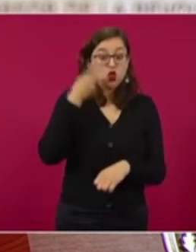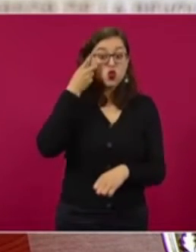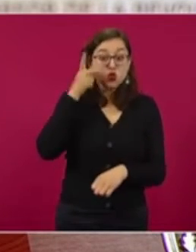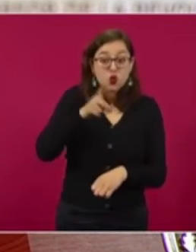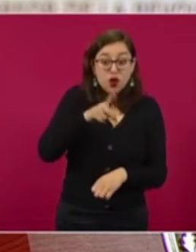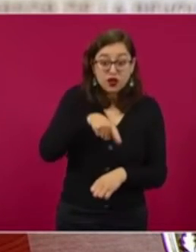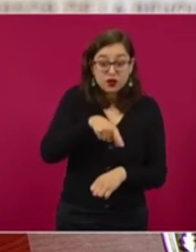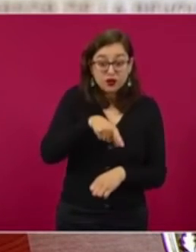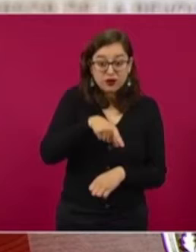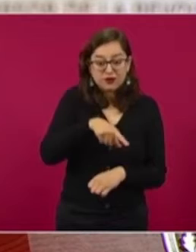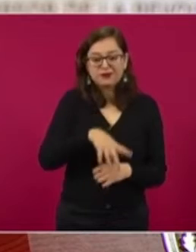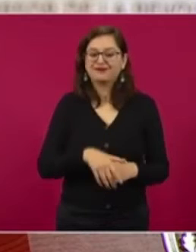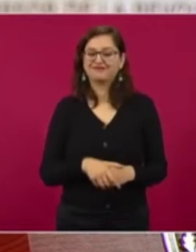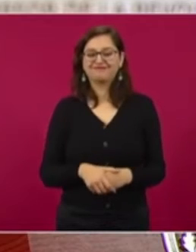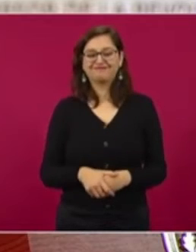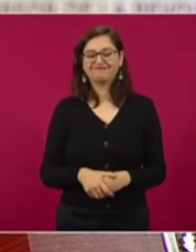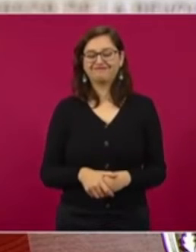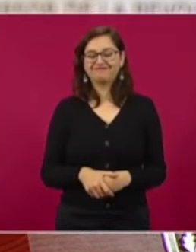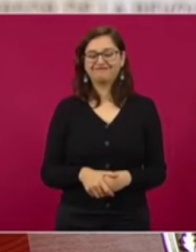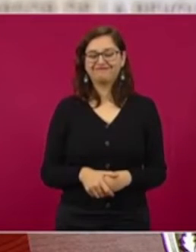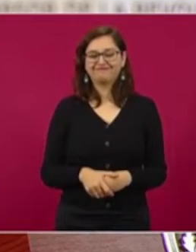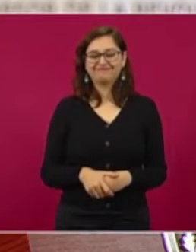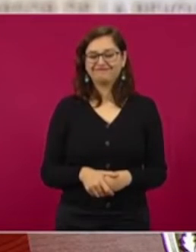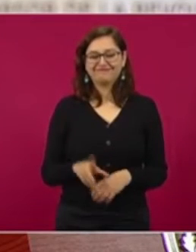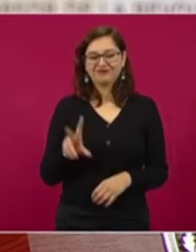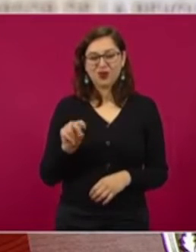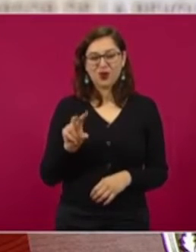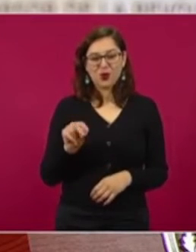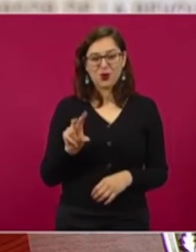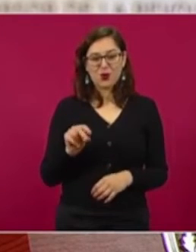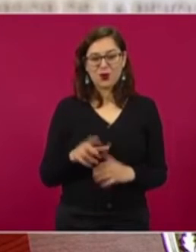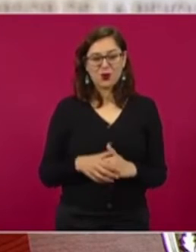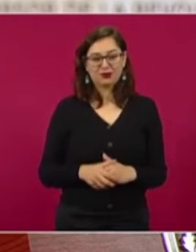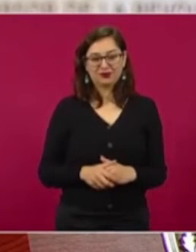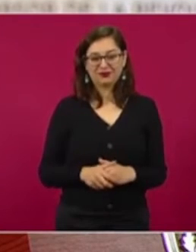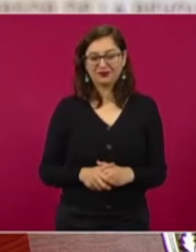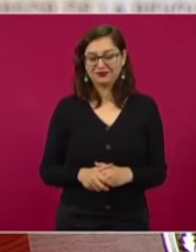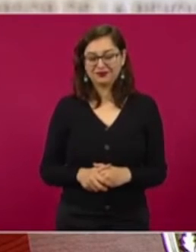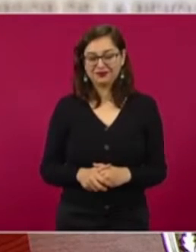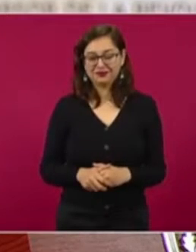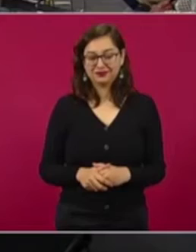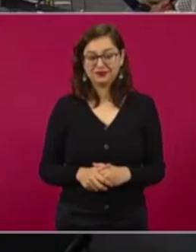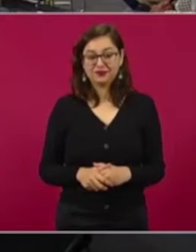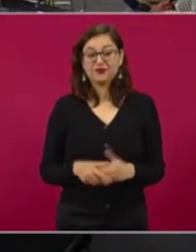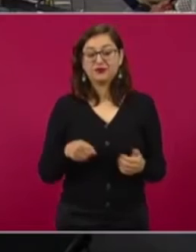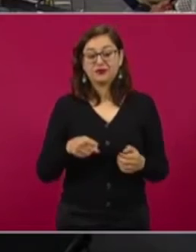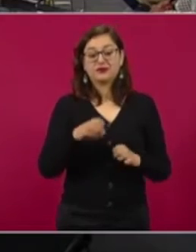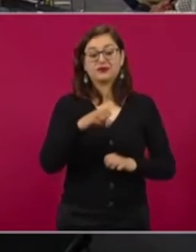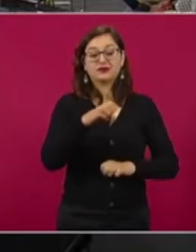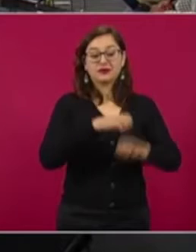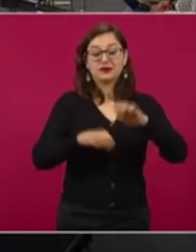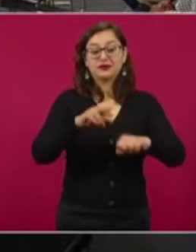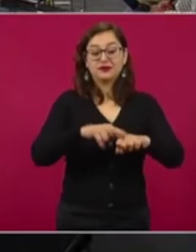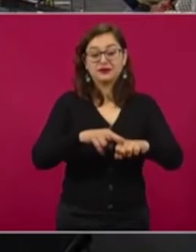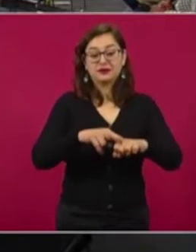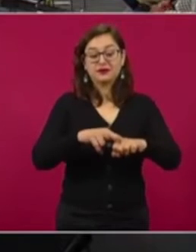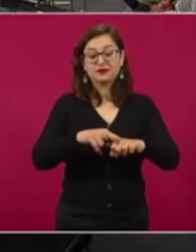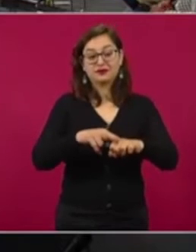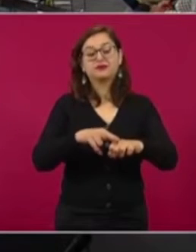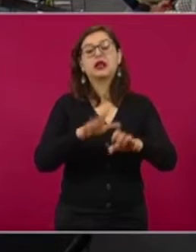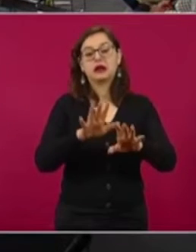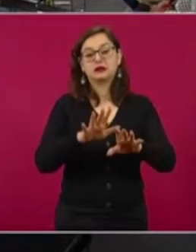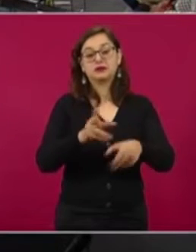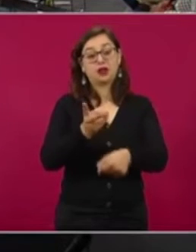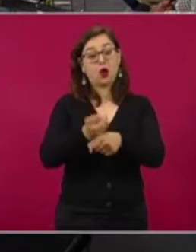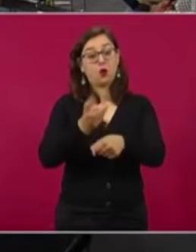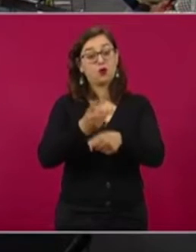Pues no. Detrás de esa empresa están los fondos.